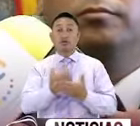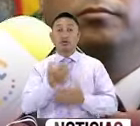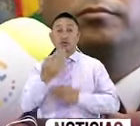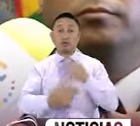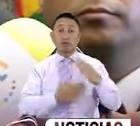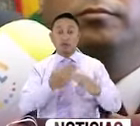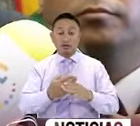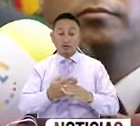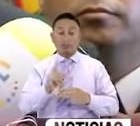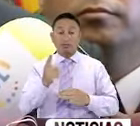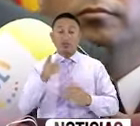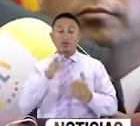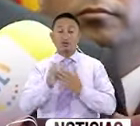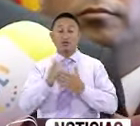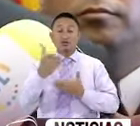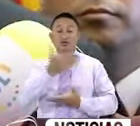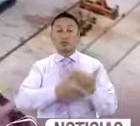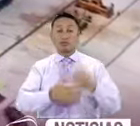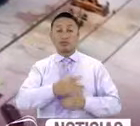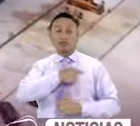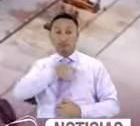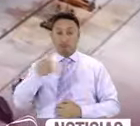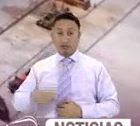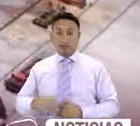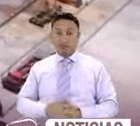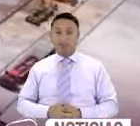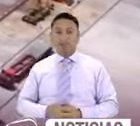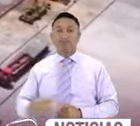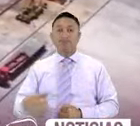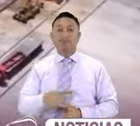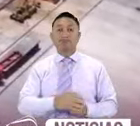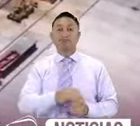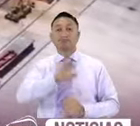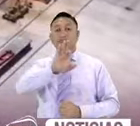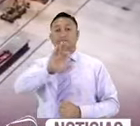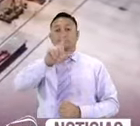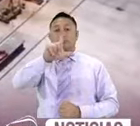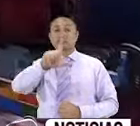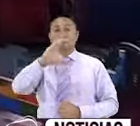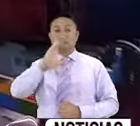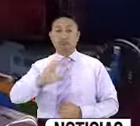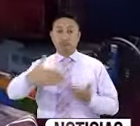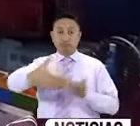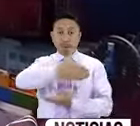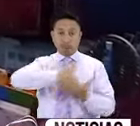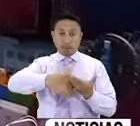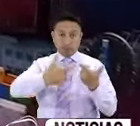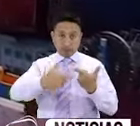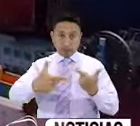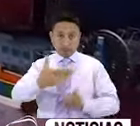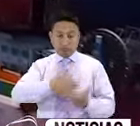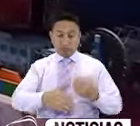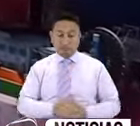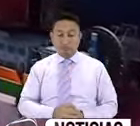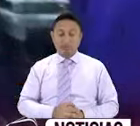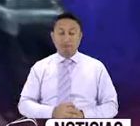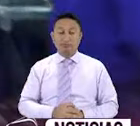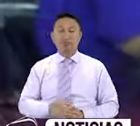comercial, que es la China. Este tratado de libre comercio, a decir de la ministra de Producción, Sonsoles García,